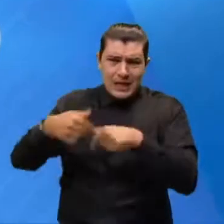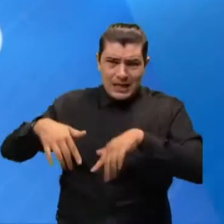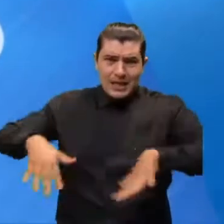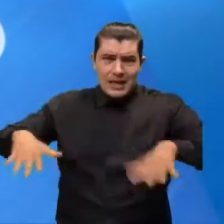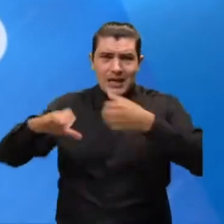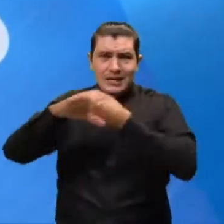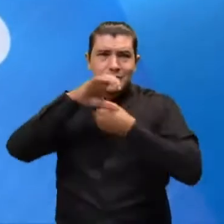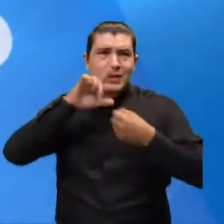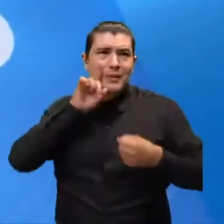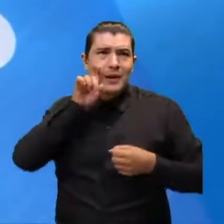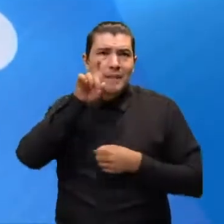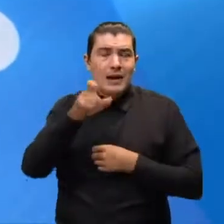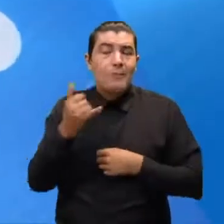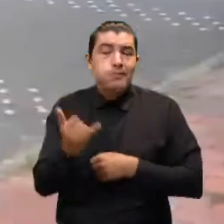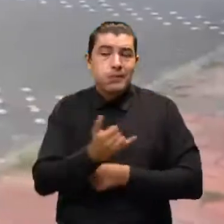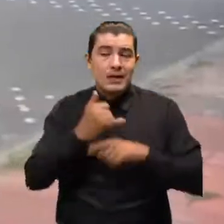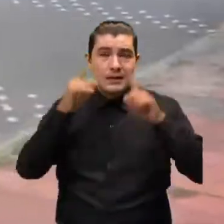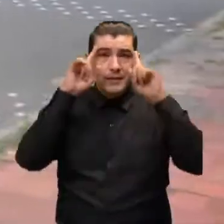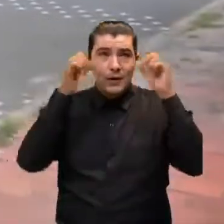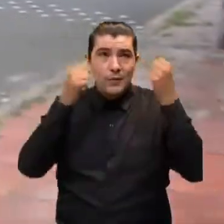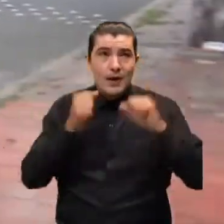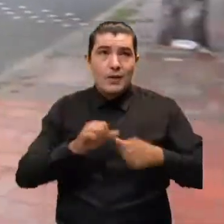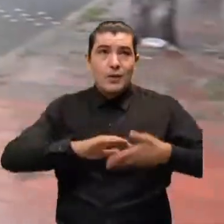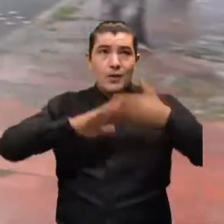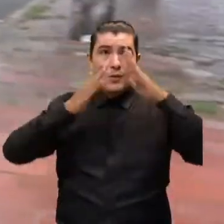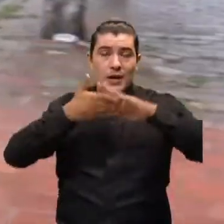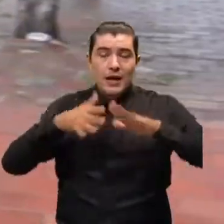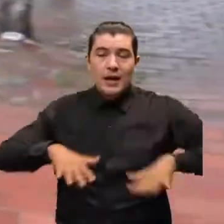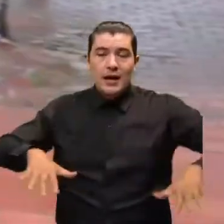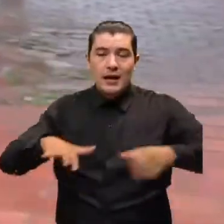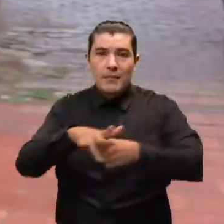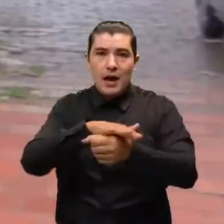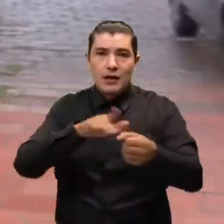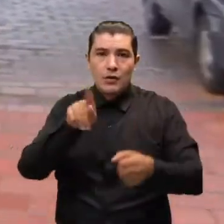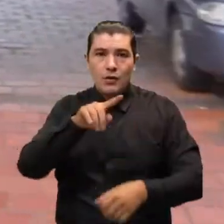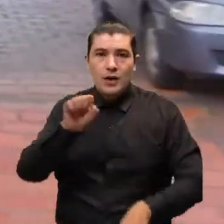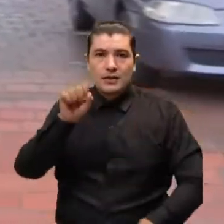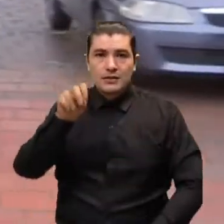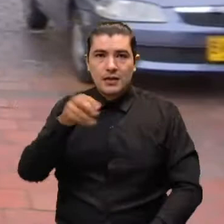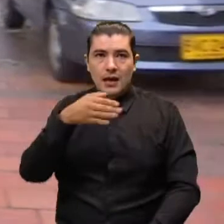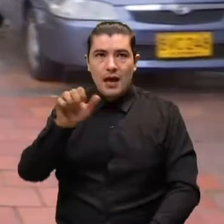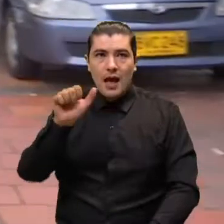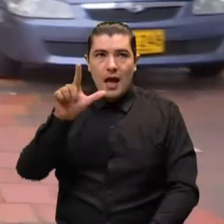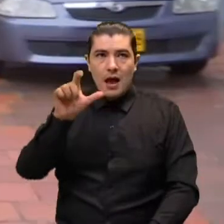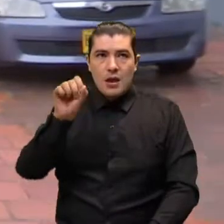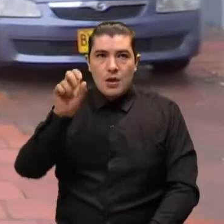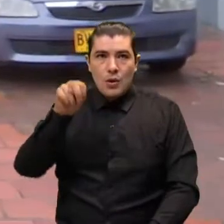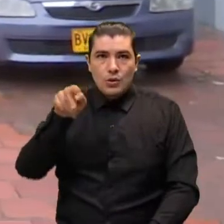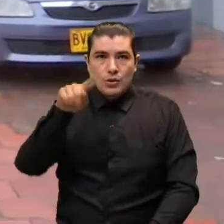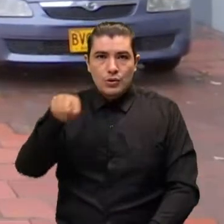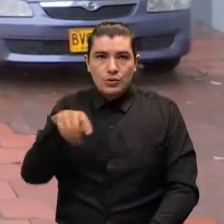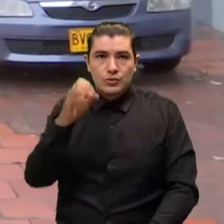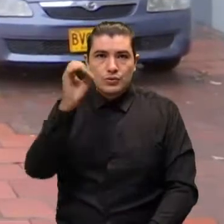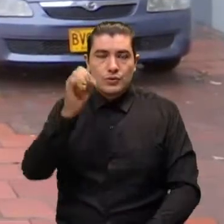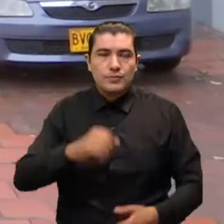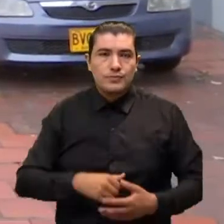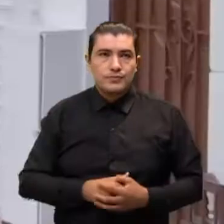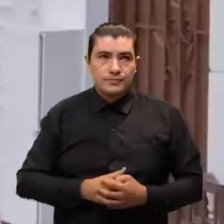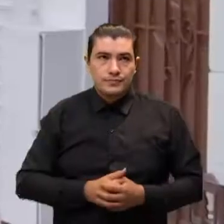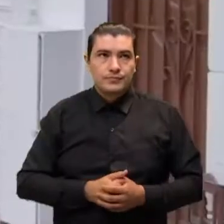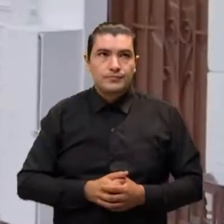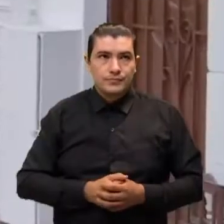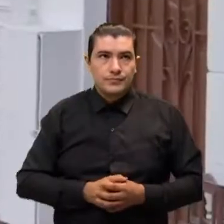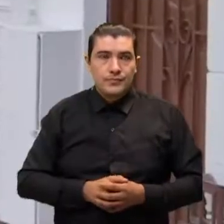de Bucaramanga tienen preocupados a los habitantes de San Alonso. Ellos también tienen como vecino